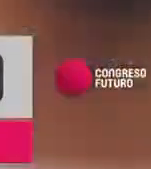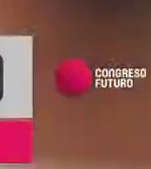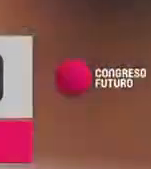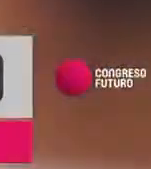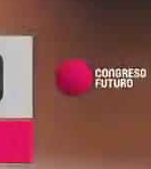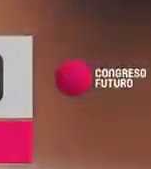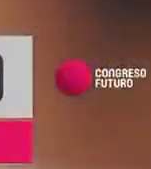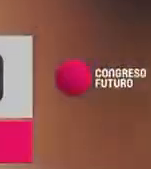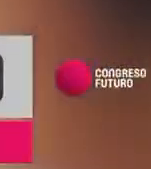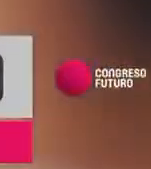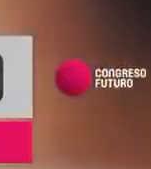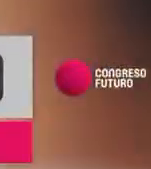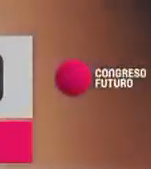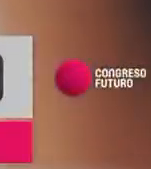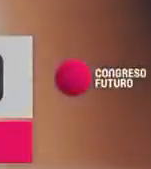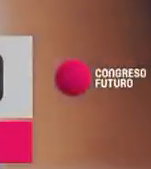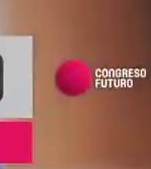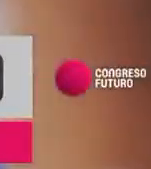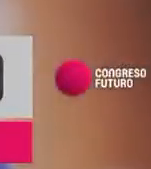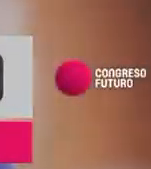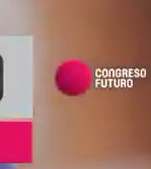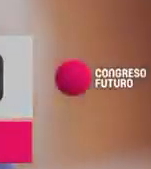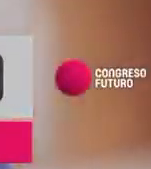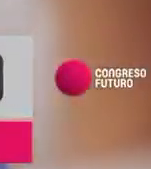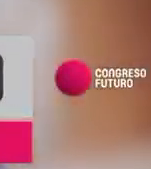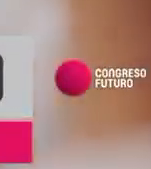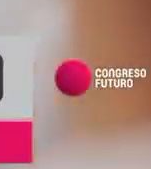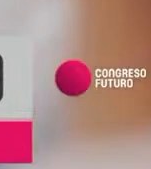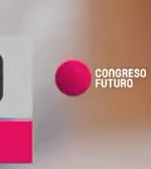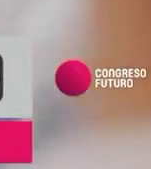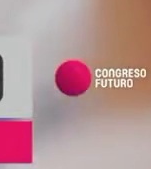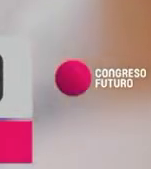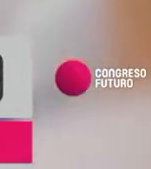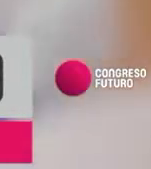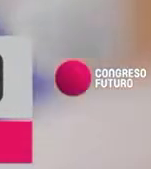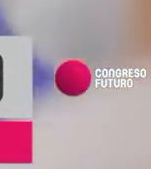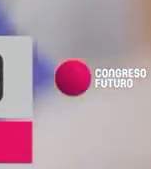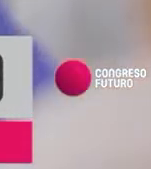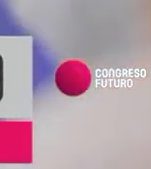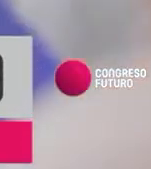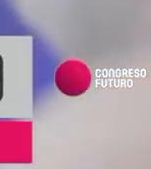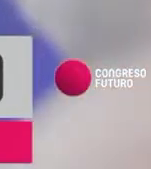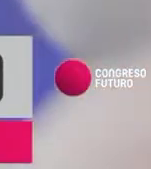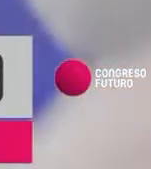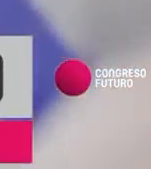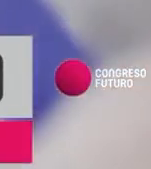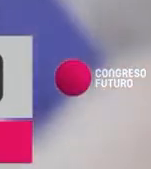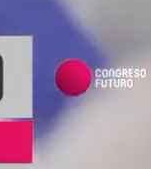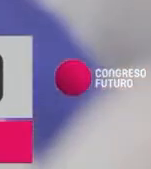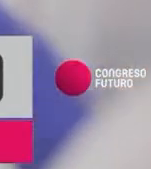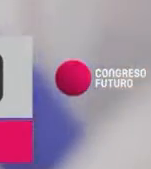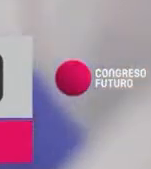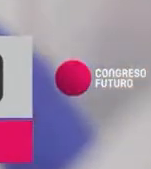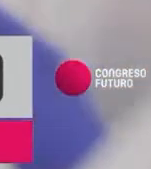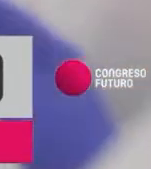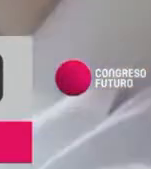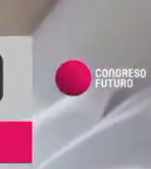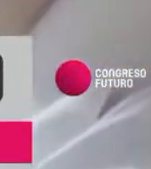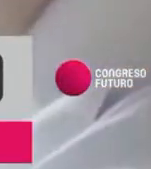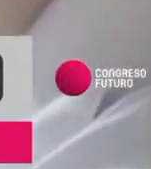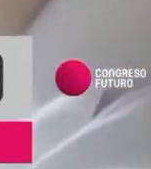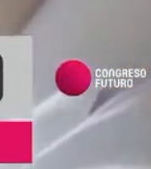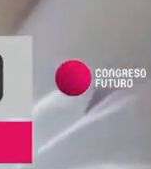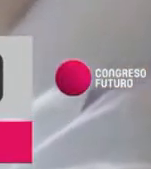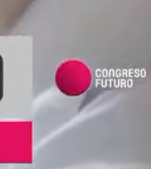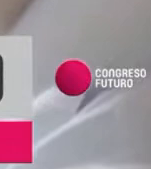identificaron una variedad de enzimas antárticas que pueden degradar o comer plásticos a temperatura ambiente. Para los